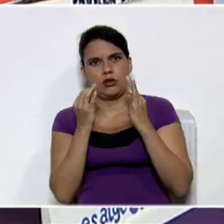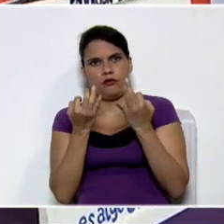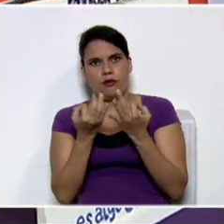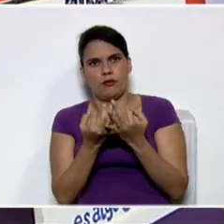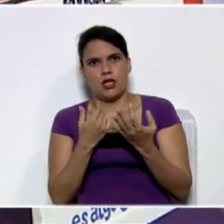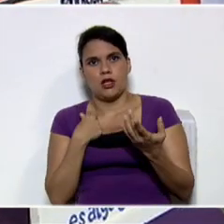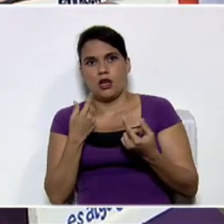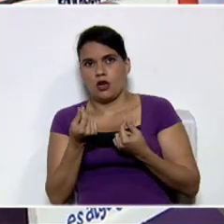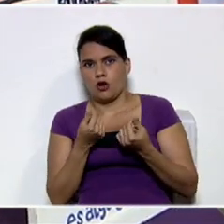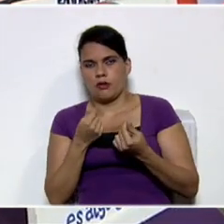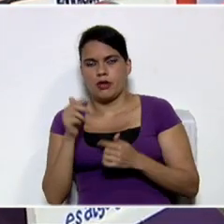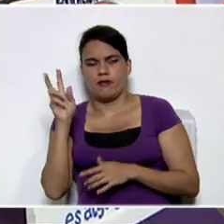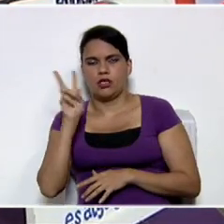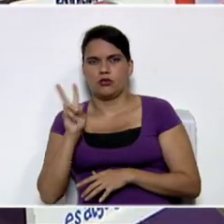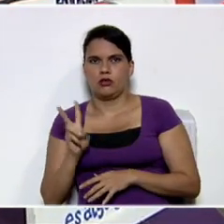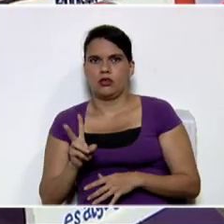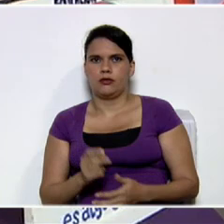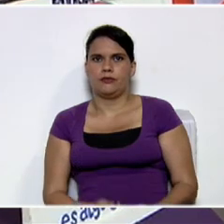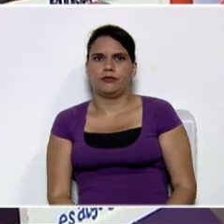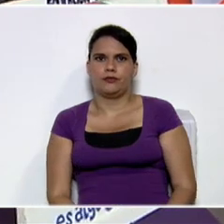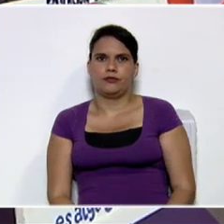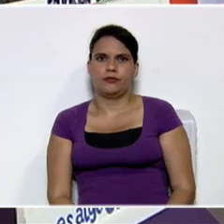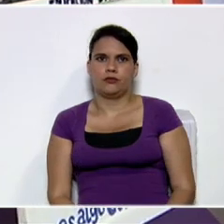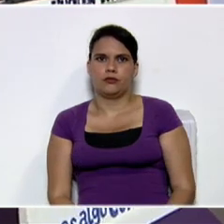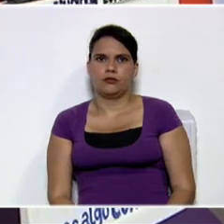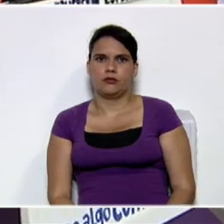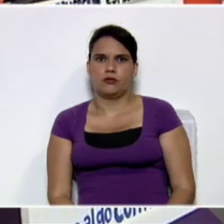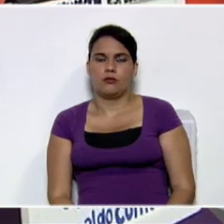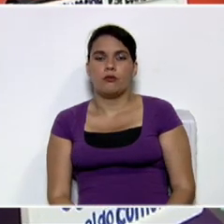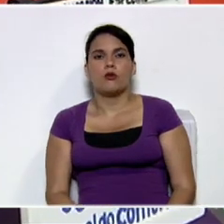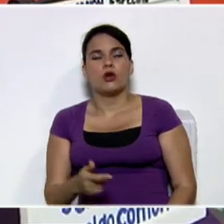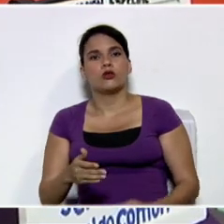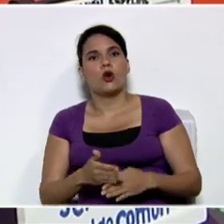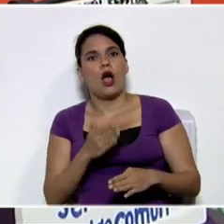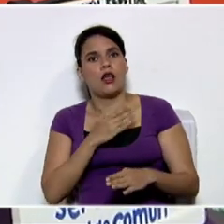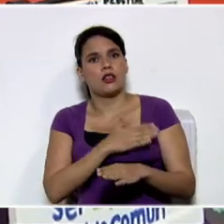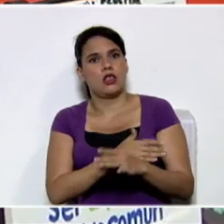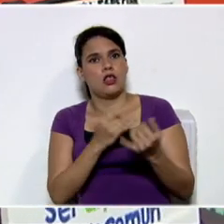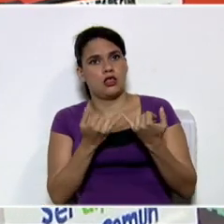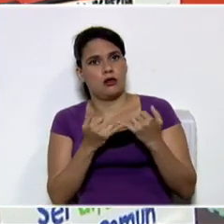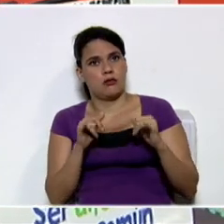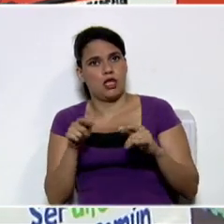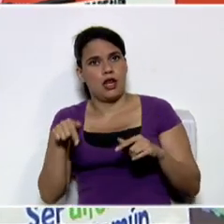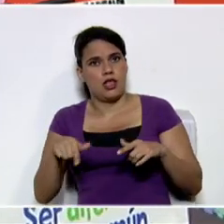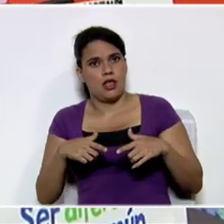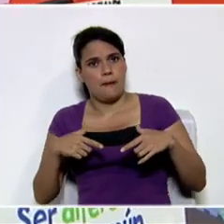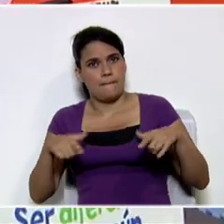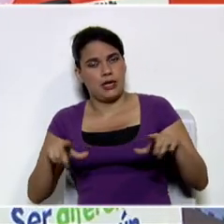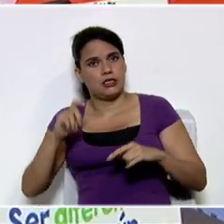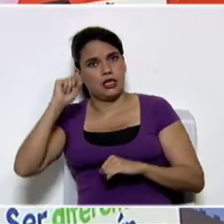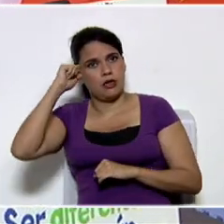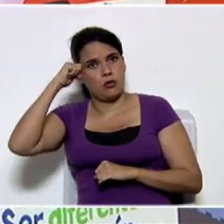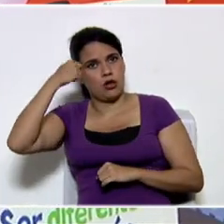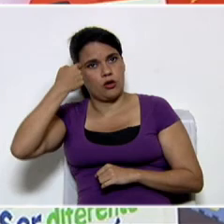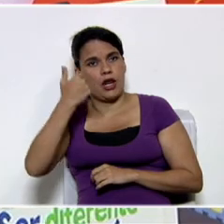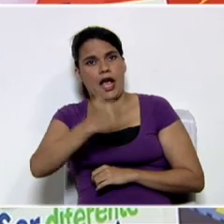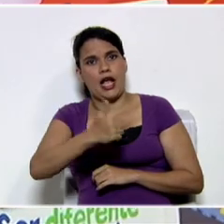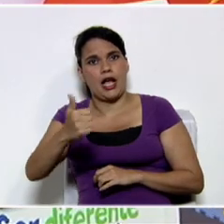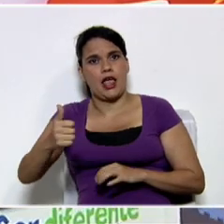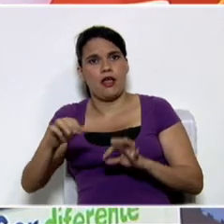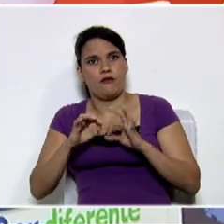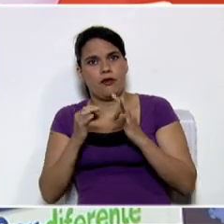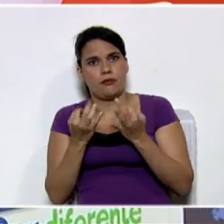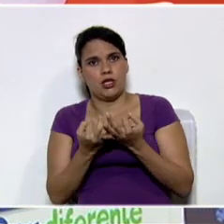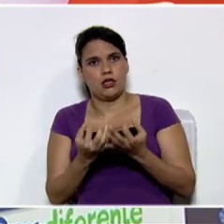la economía venezolana. Por eso, antes de terminar este espacio, queremos recordar a cada